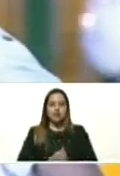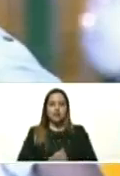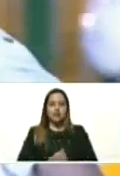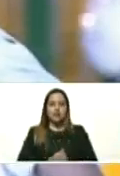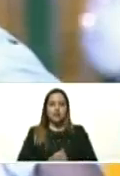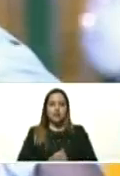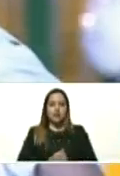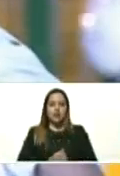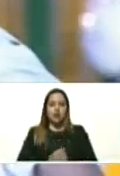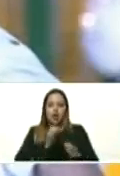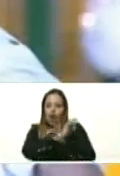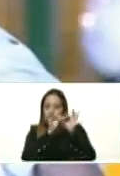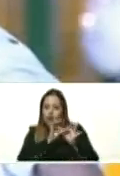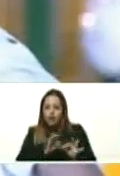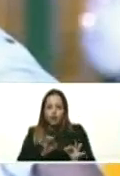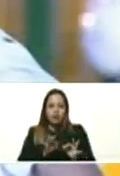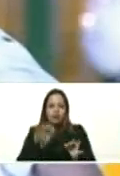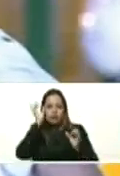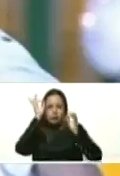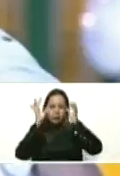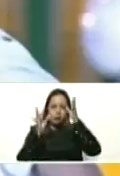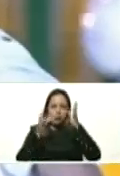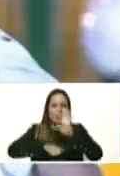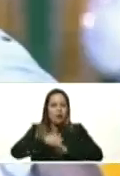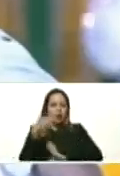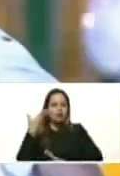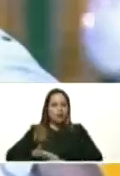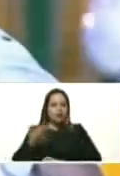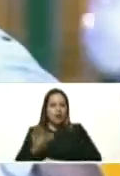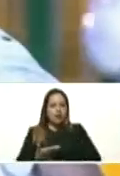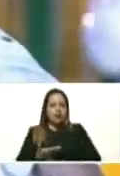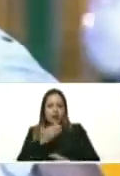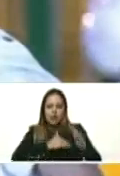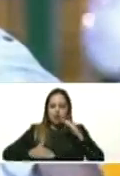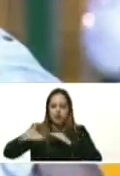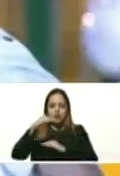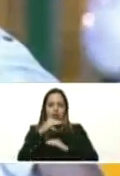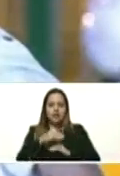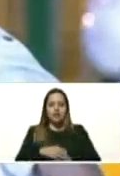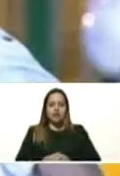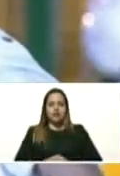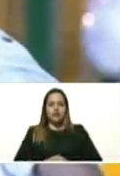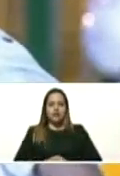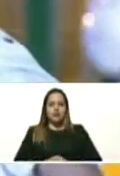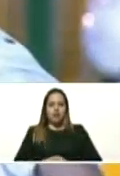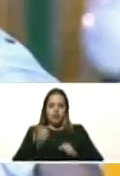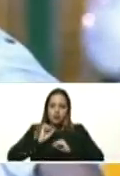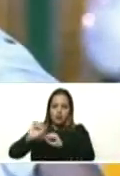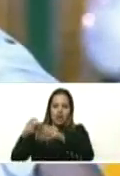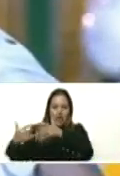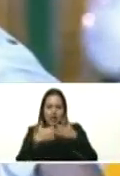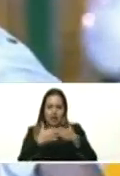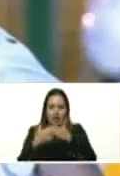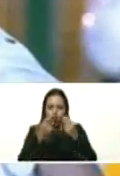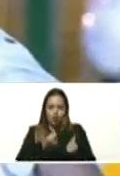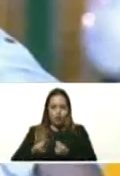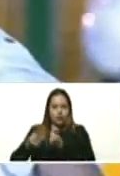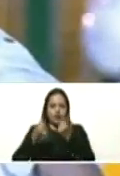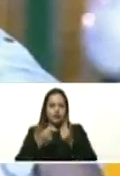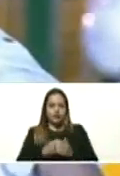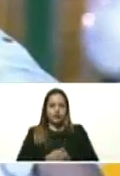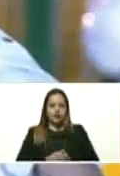una de las creaciones virtuosas para superar y enfrentar la guerra económica.